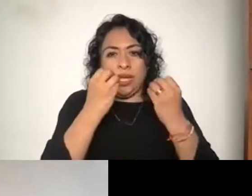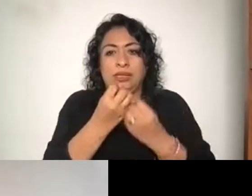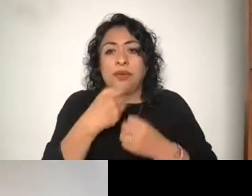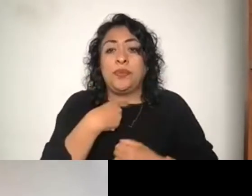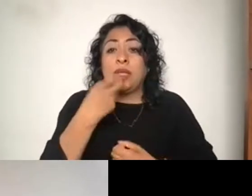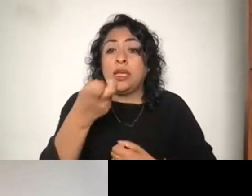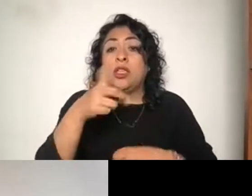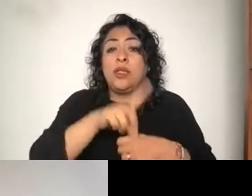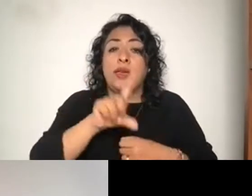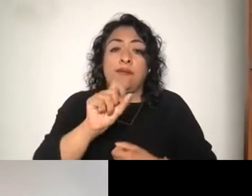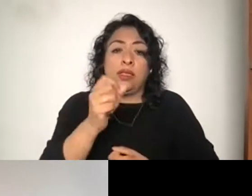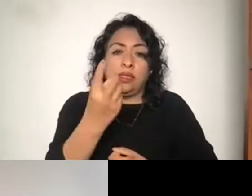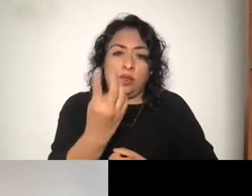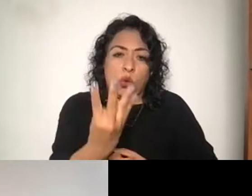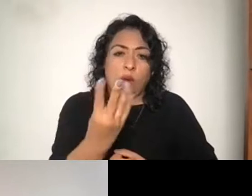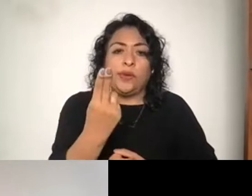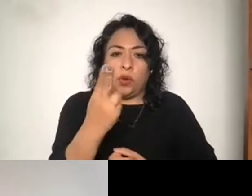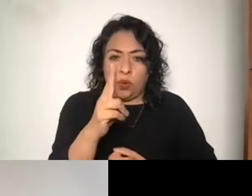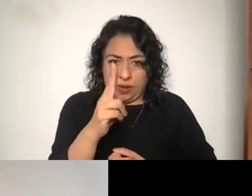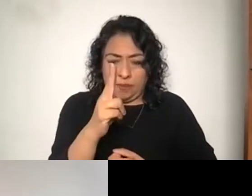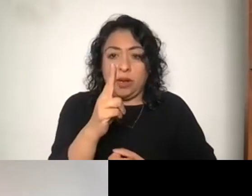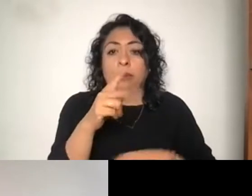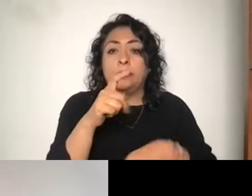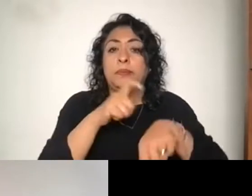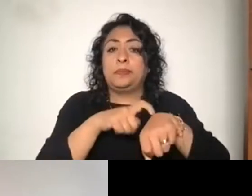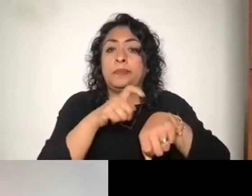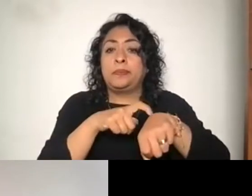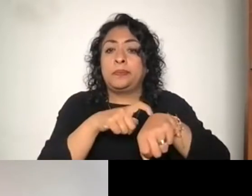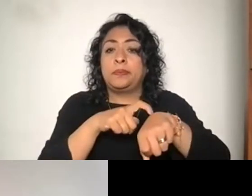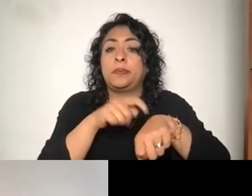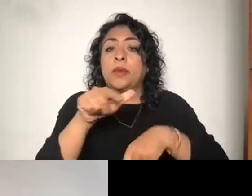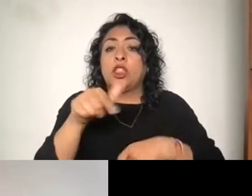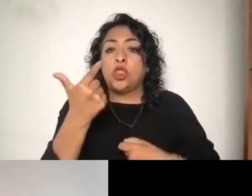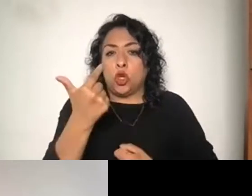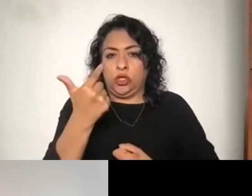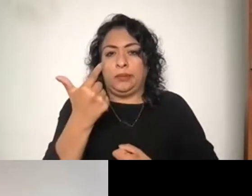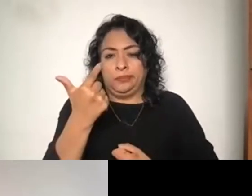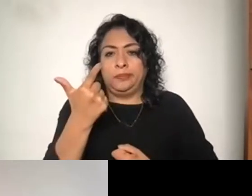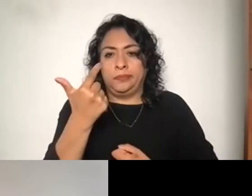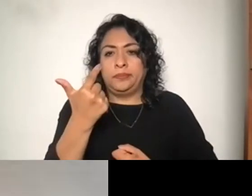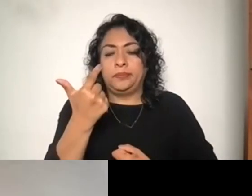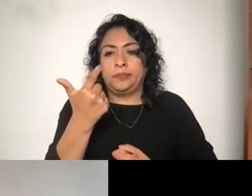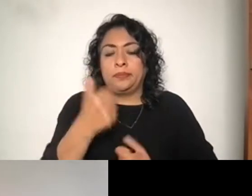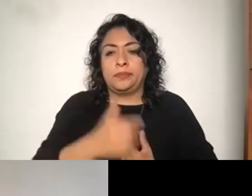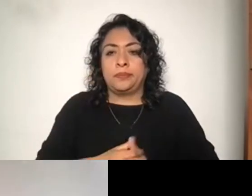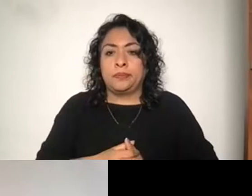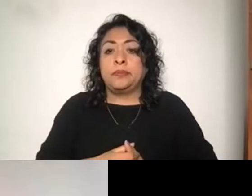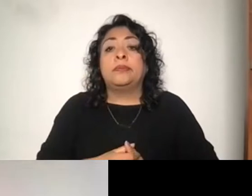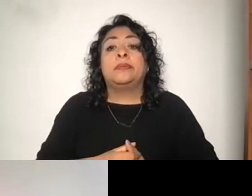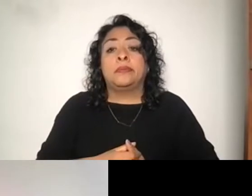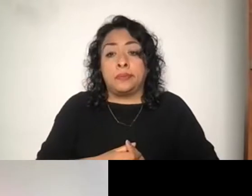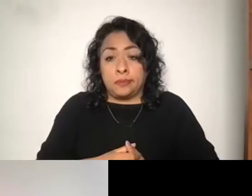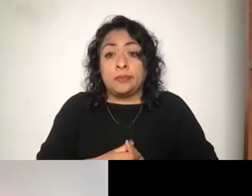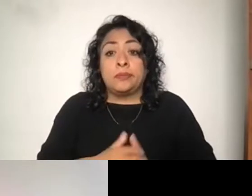el 24 de noviembre a las 12 horas. Esto es directamente,